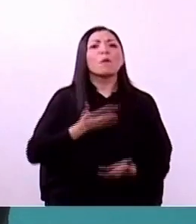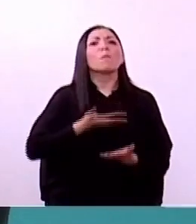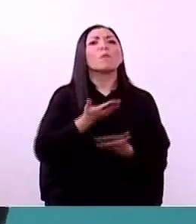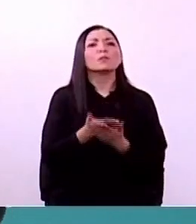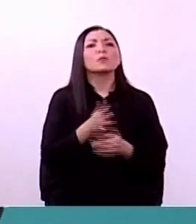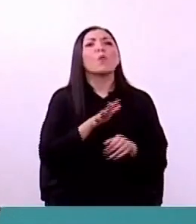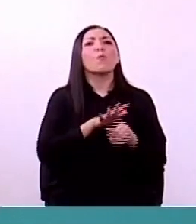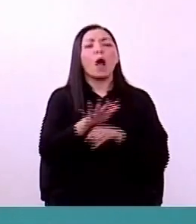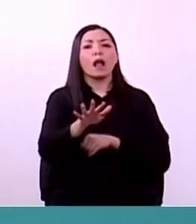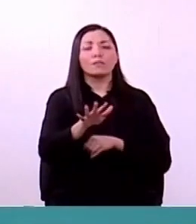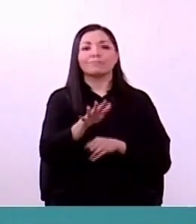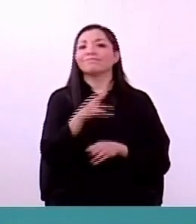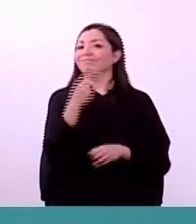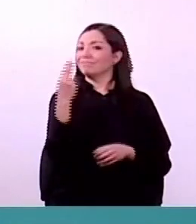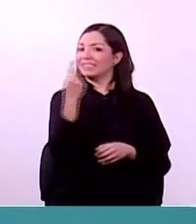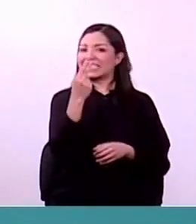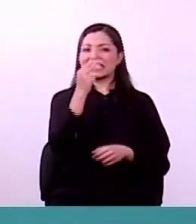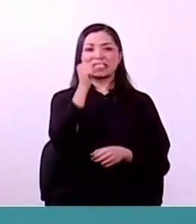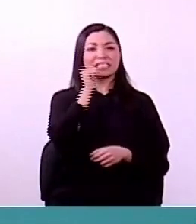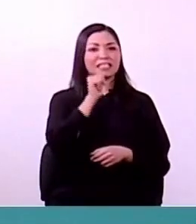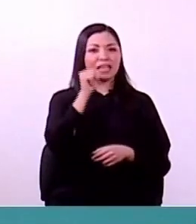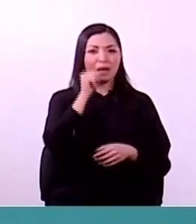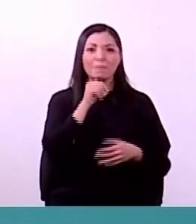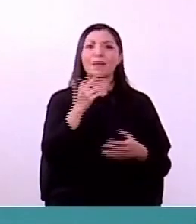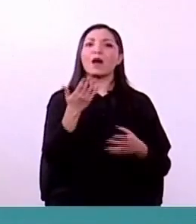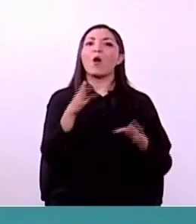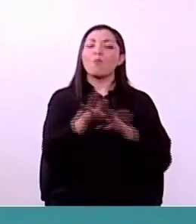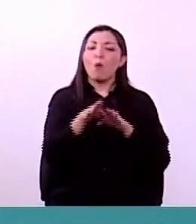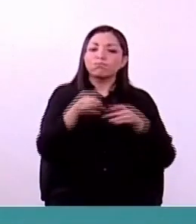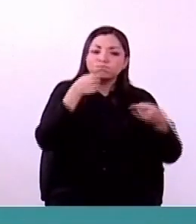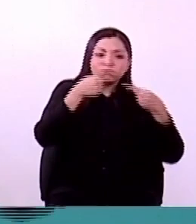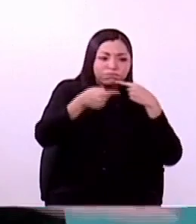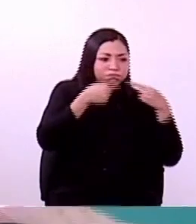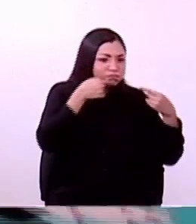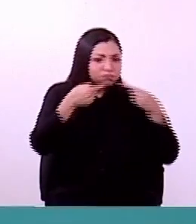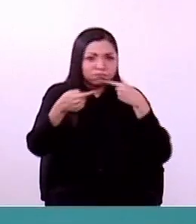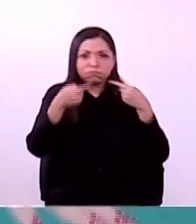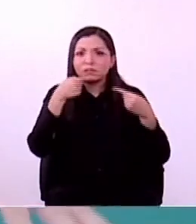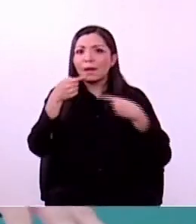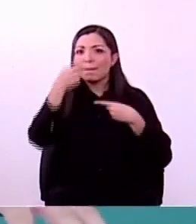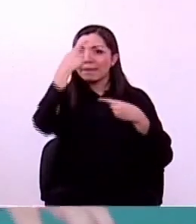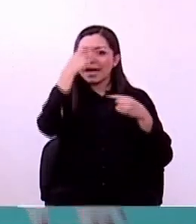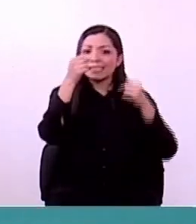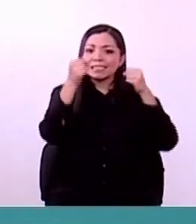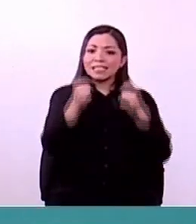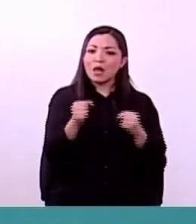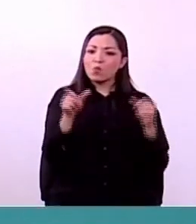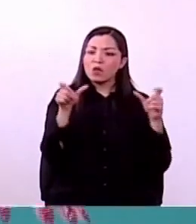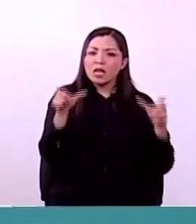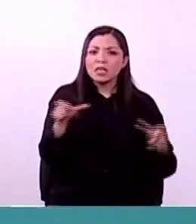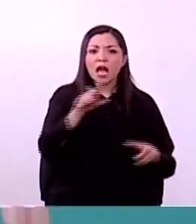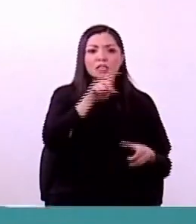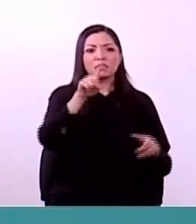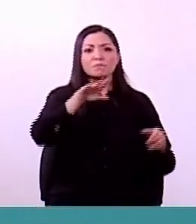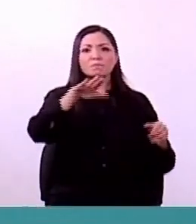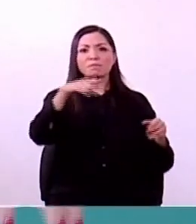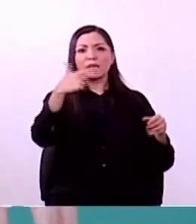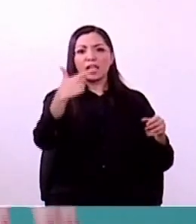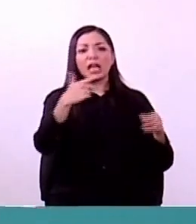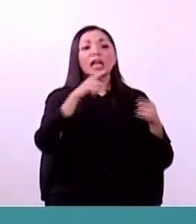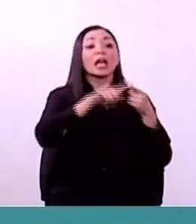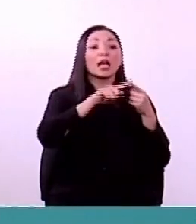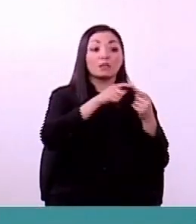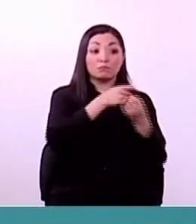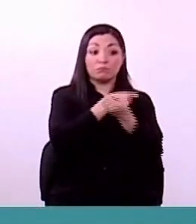tiempo habrá mesas de seguridad constantes donde van a comparecer en zona metropolitana los presidentas y